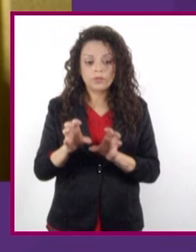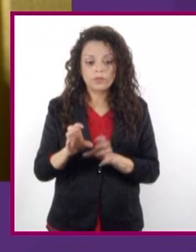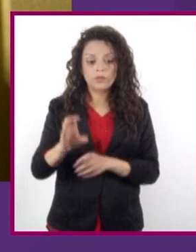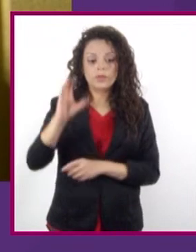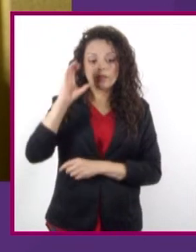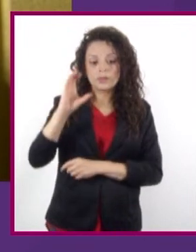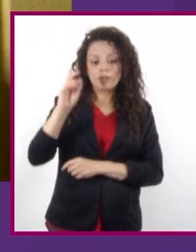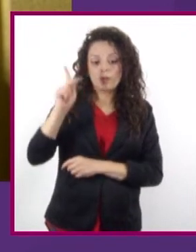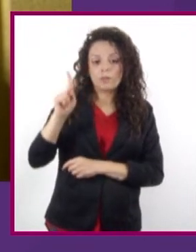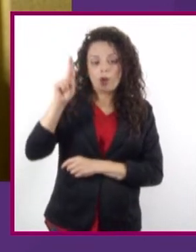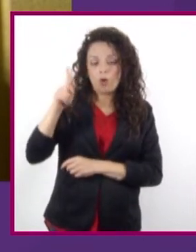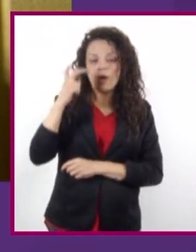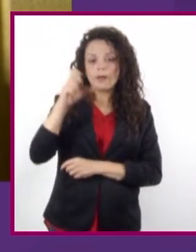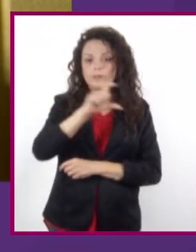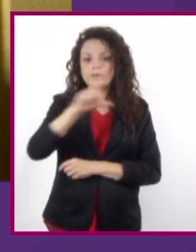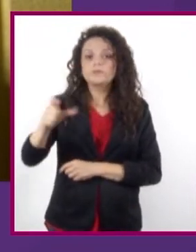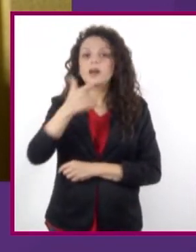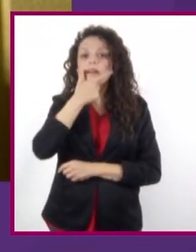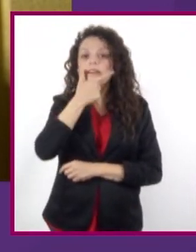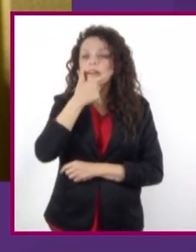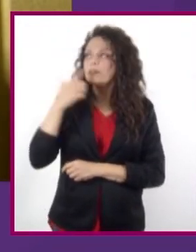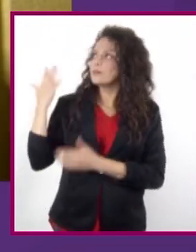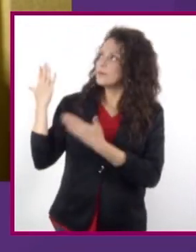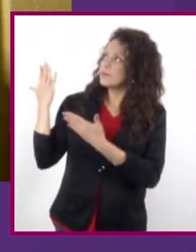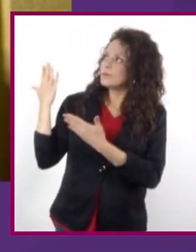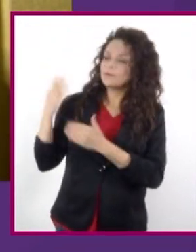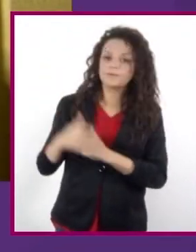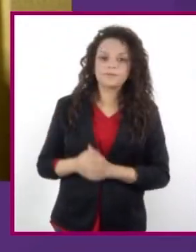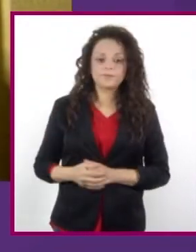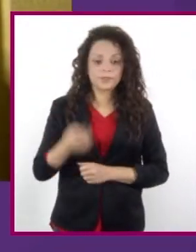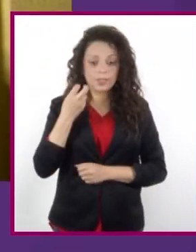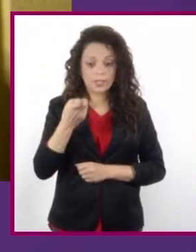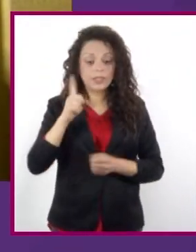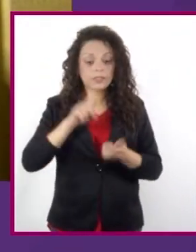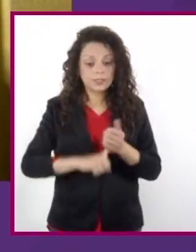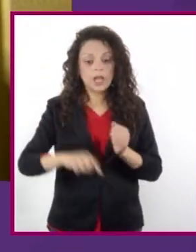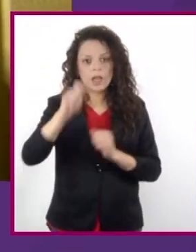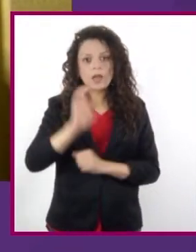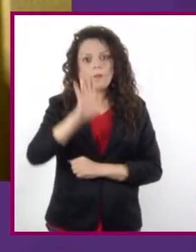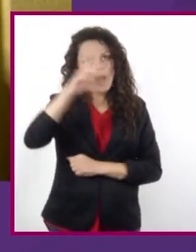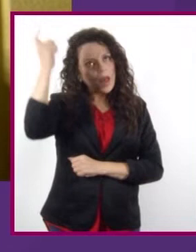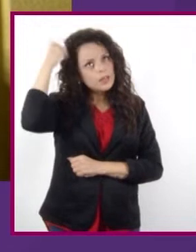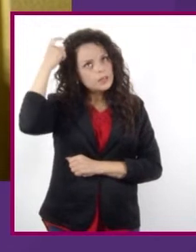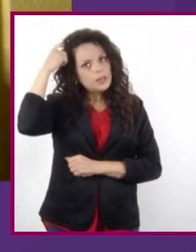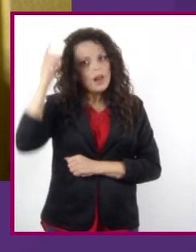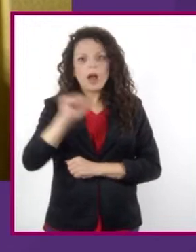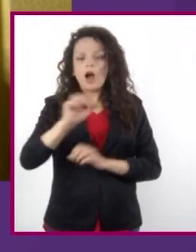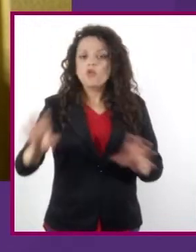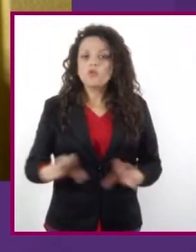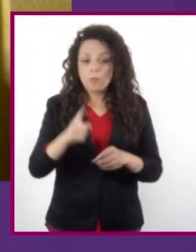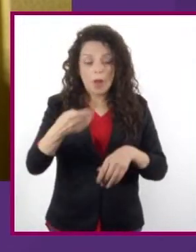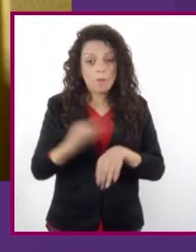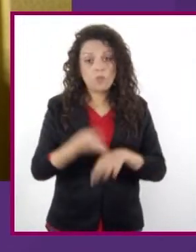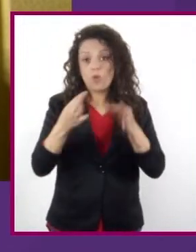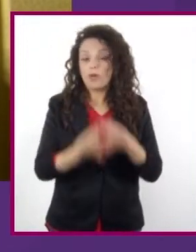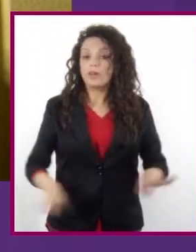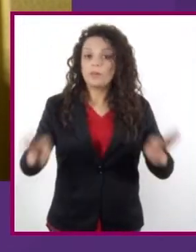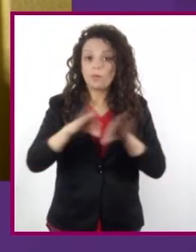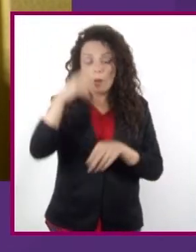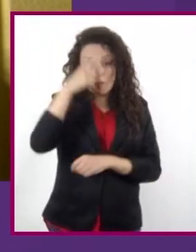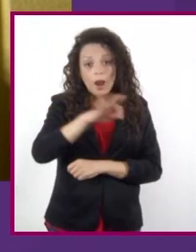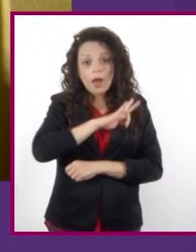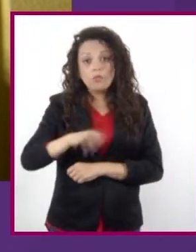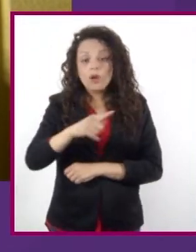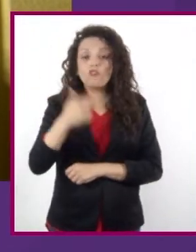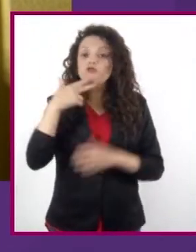Unit. Esta parte del equipo es considerada el cerebro de la computadora y es un componente vital para su funcionamiento.